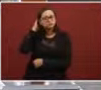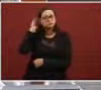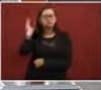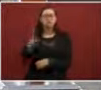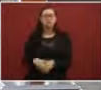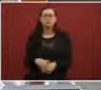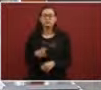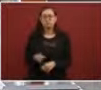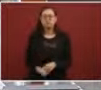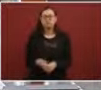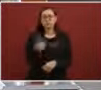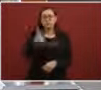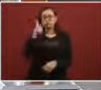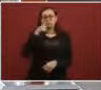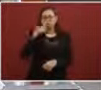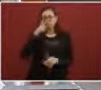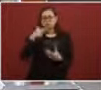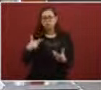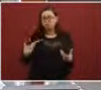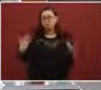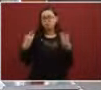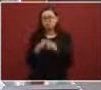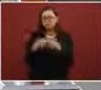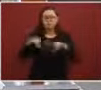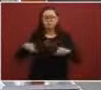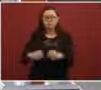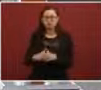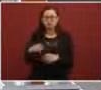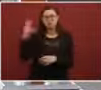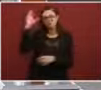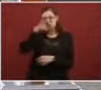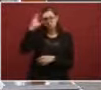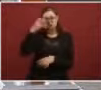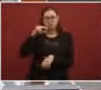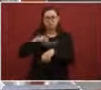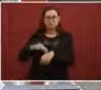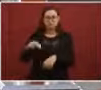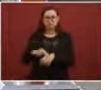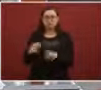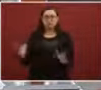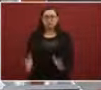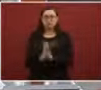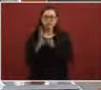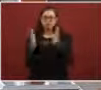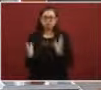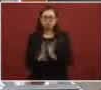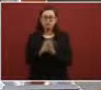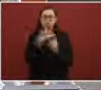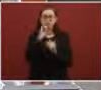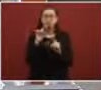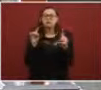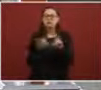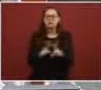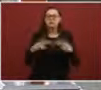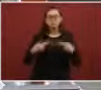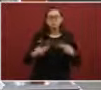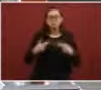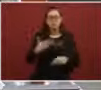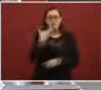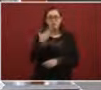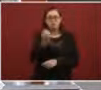estado, participó la comunidad científica y médica, quiero resaltarlo, participaron expertos nacionales